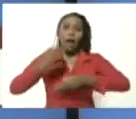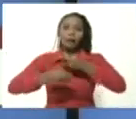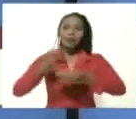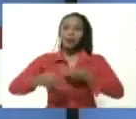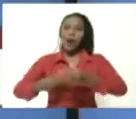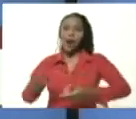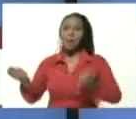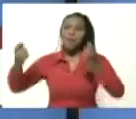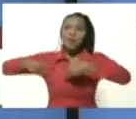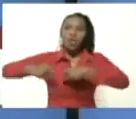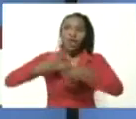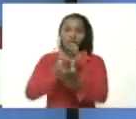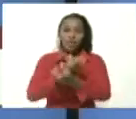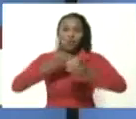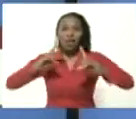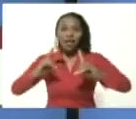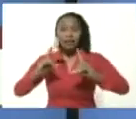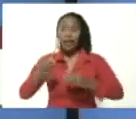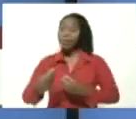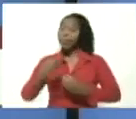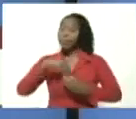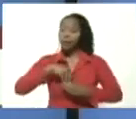Hicimos una apuesta por la democracia interna.